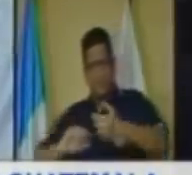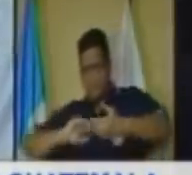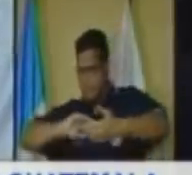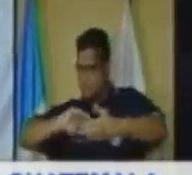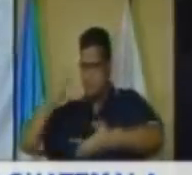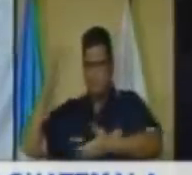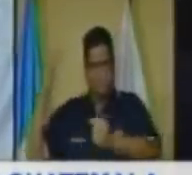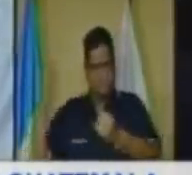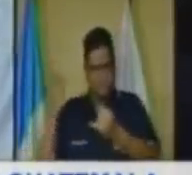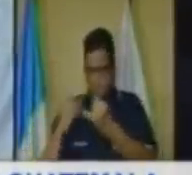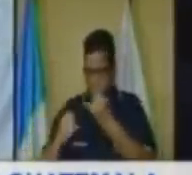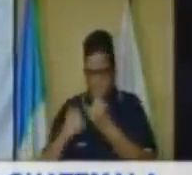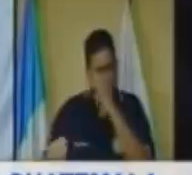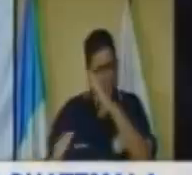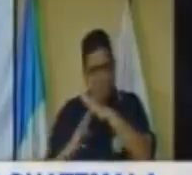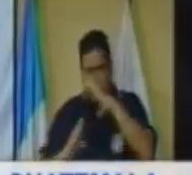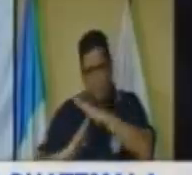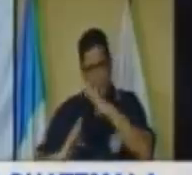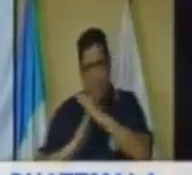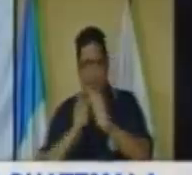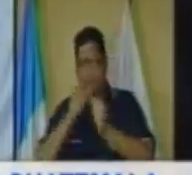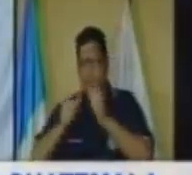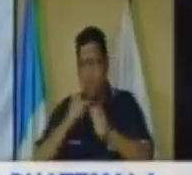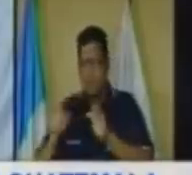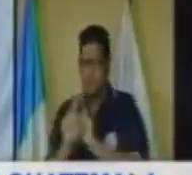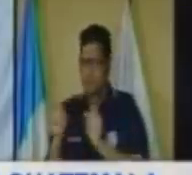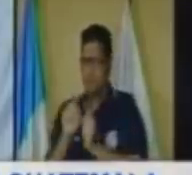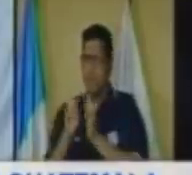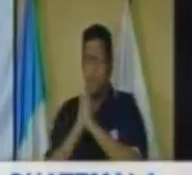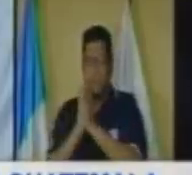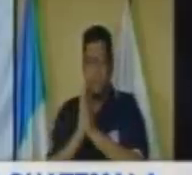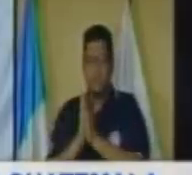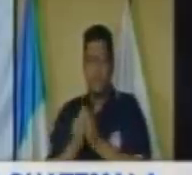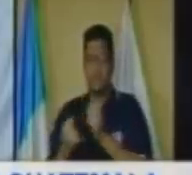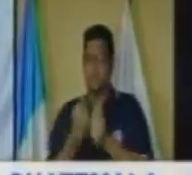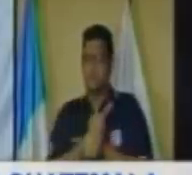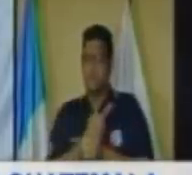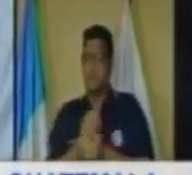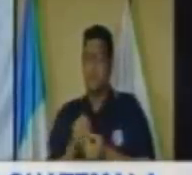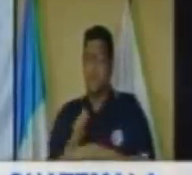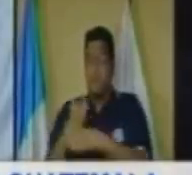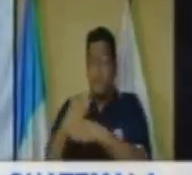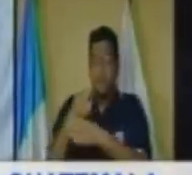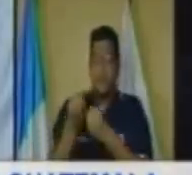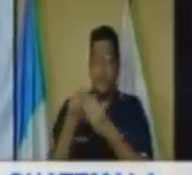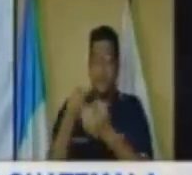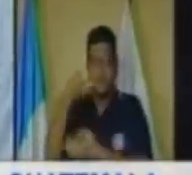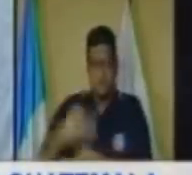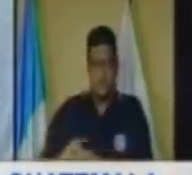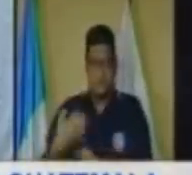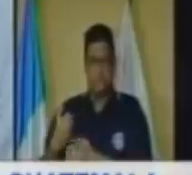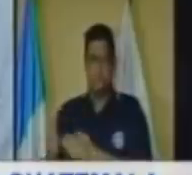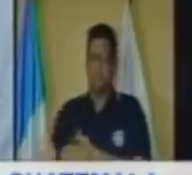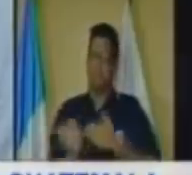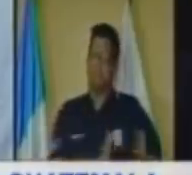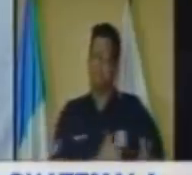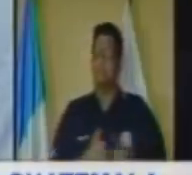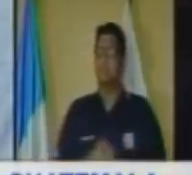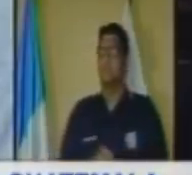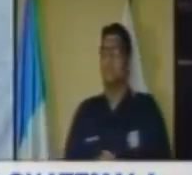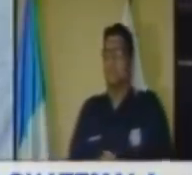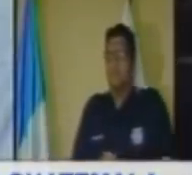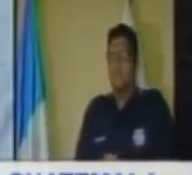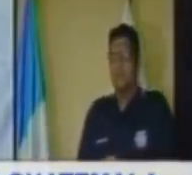cuándo se establece que él tenía este virus y toda la información acerca de eso? En el comunicado